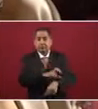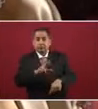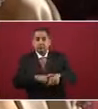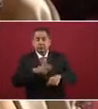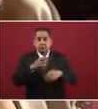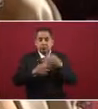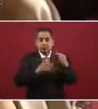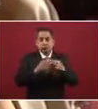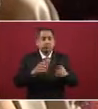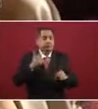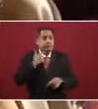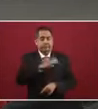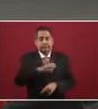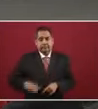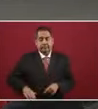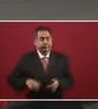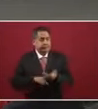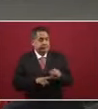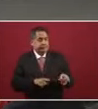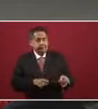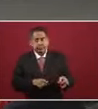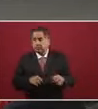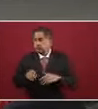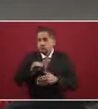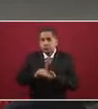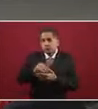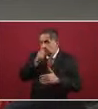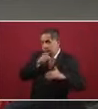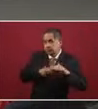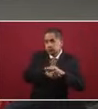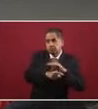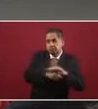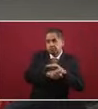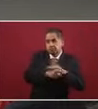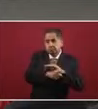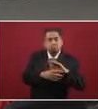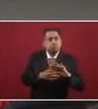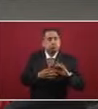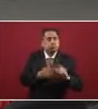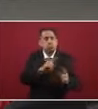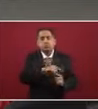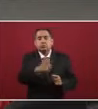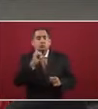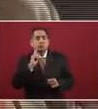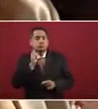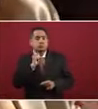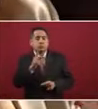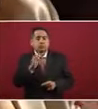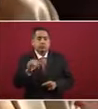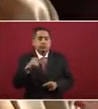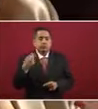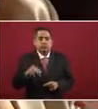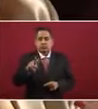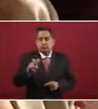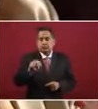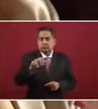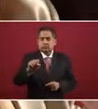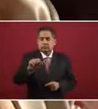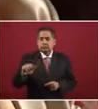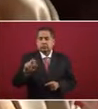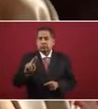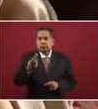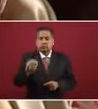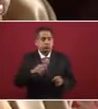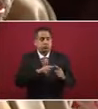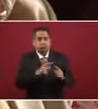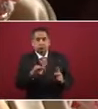del el ex candidato a la presidencia de la República, así como también a la senadora priista Vanessa Rubio, quienes